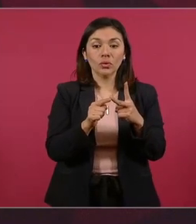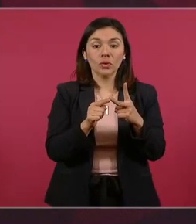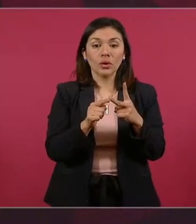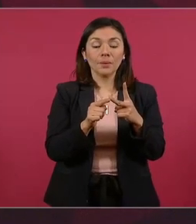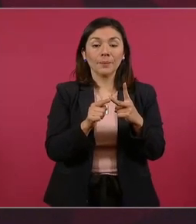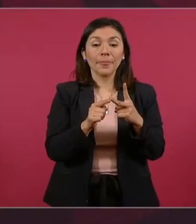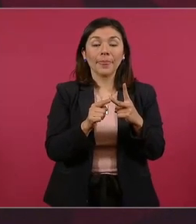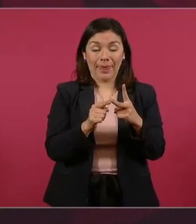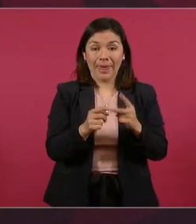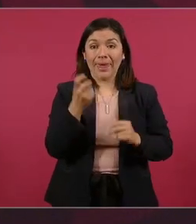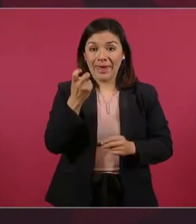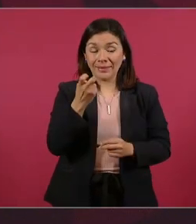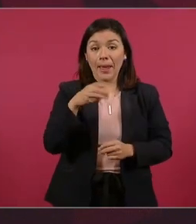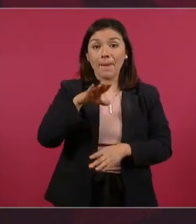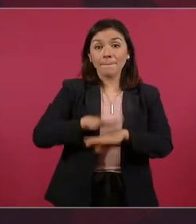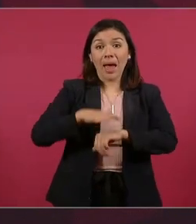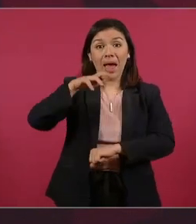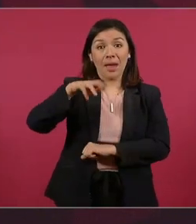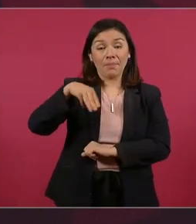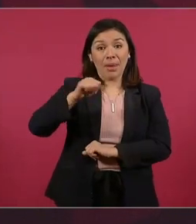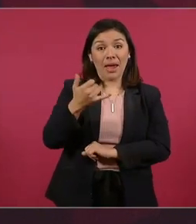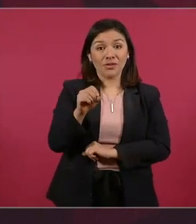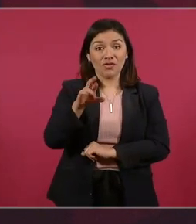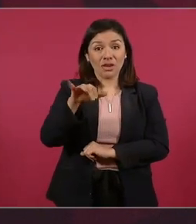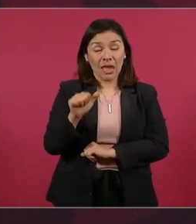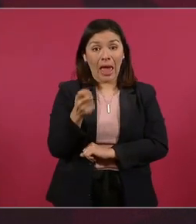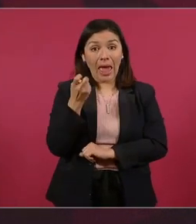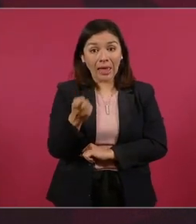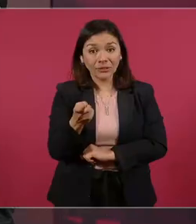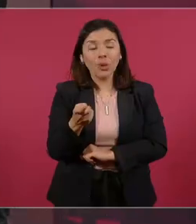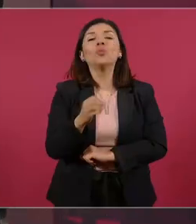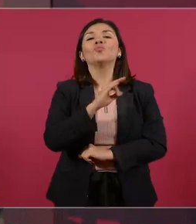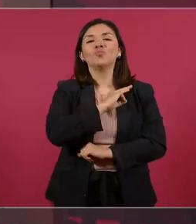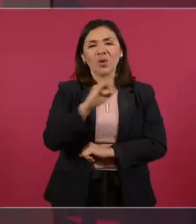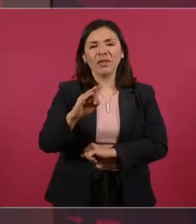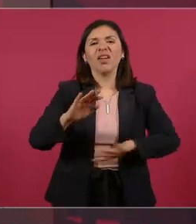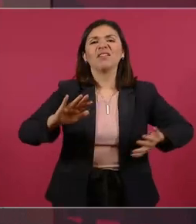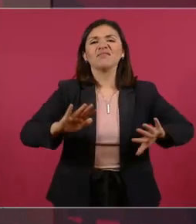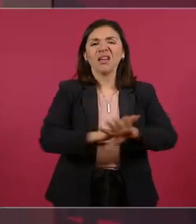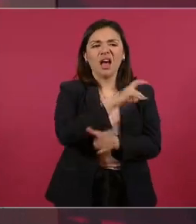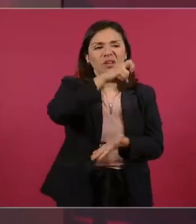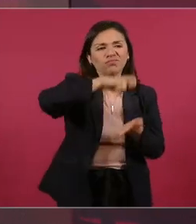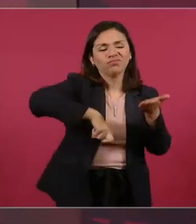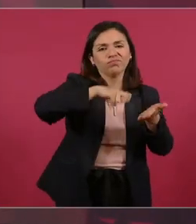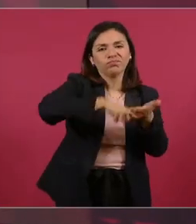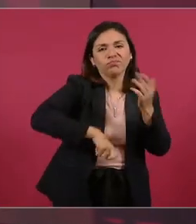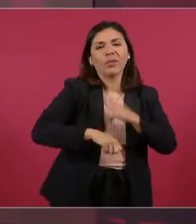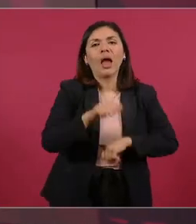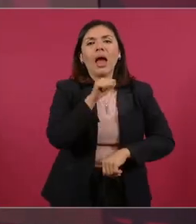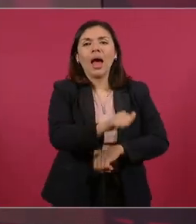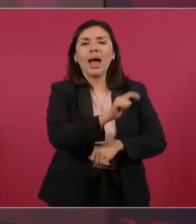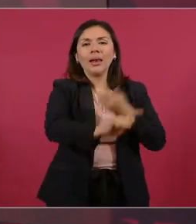Esa mayoría permite hacer reformas a las leyes,